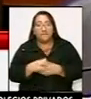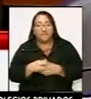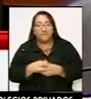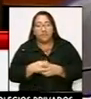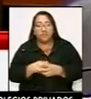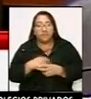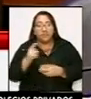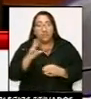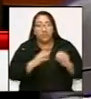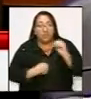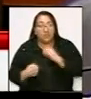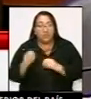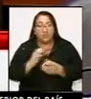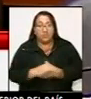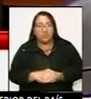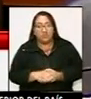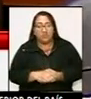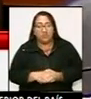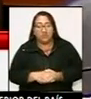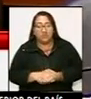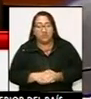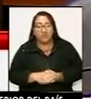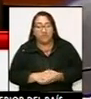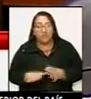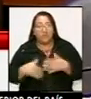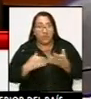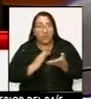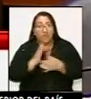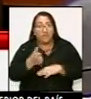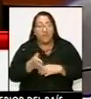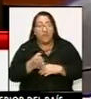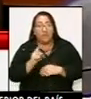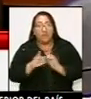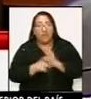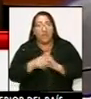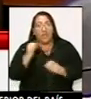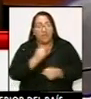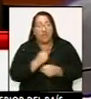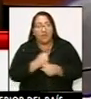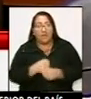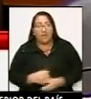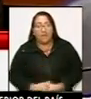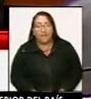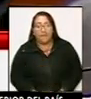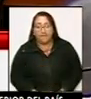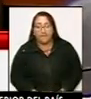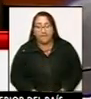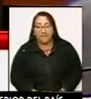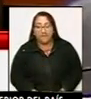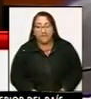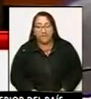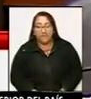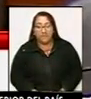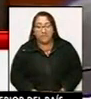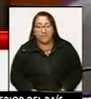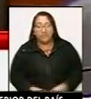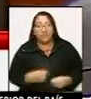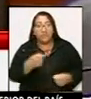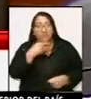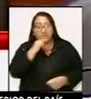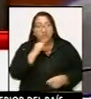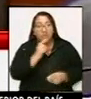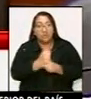su organización, pueden reivindicar sus derechos laborales, tanto como mujer